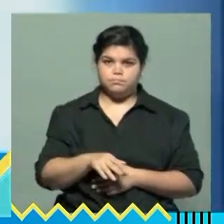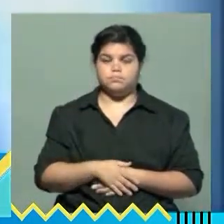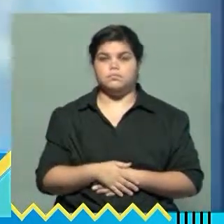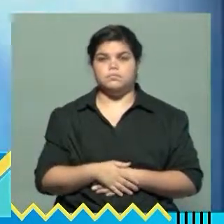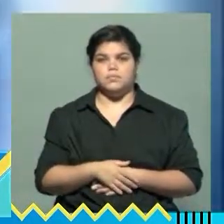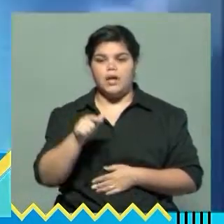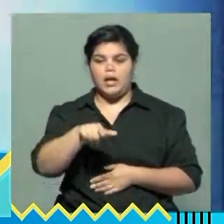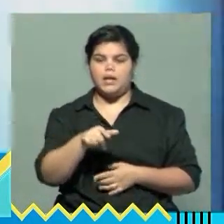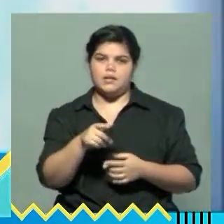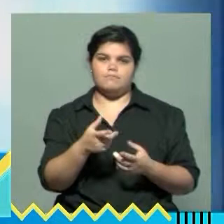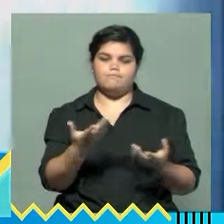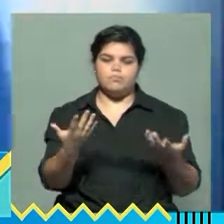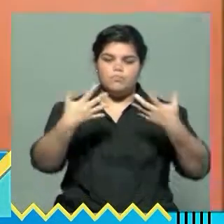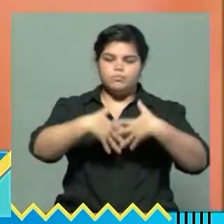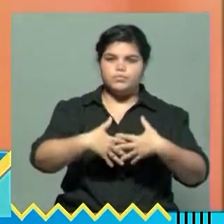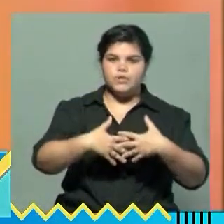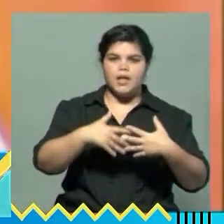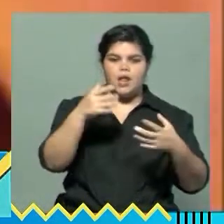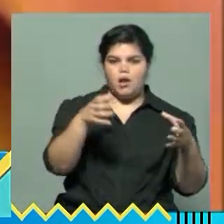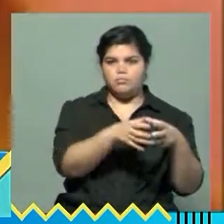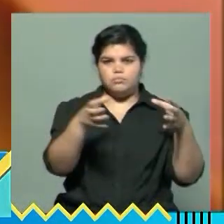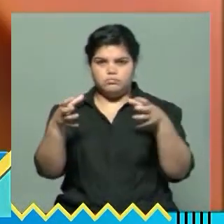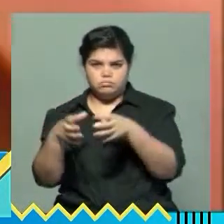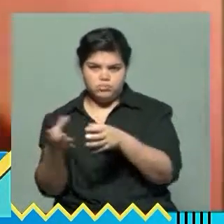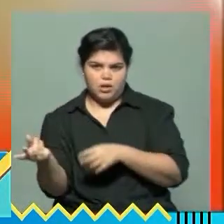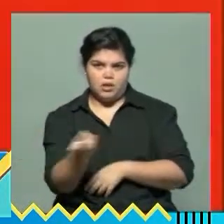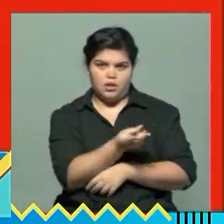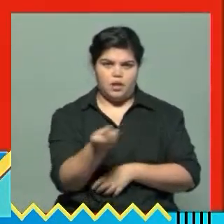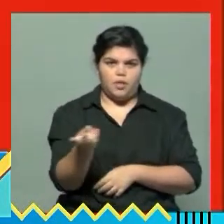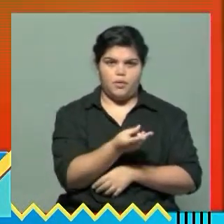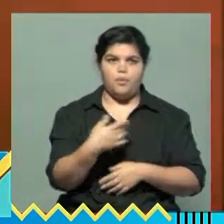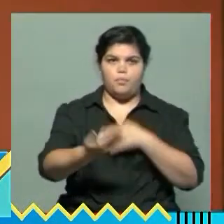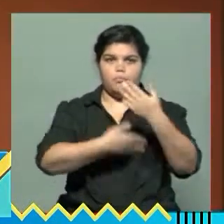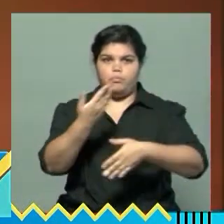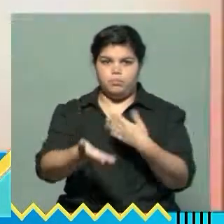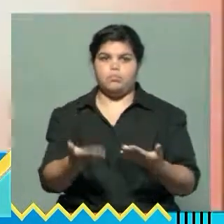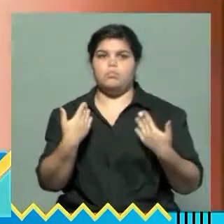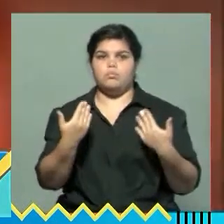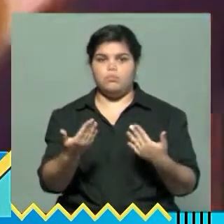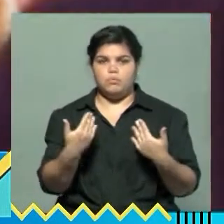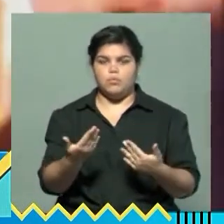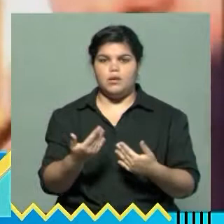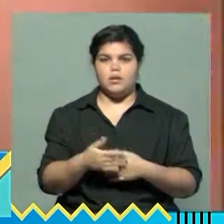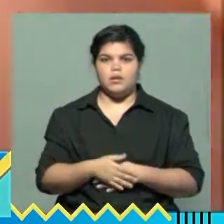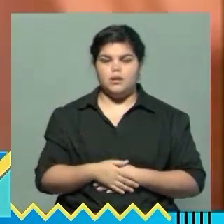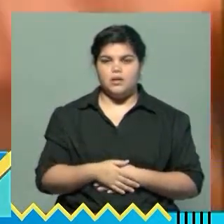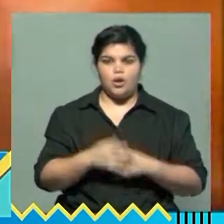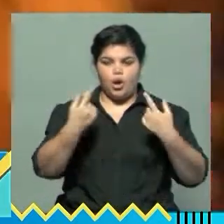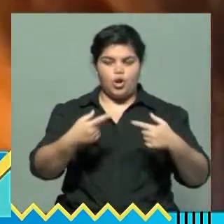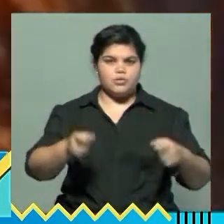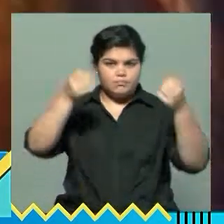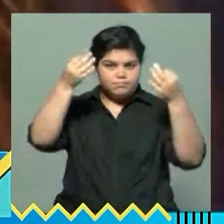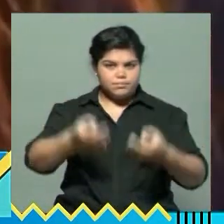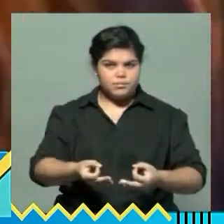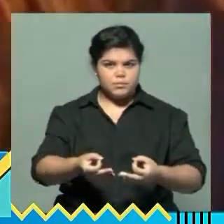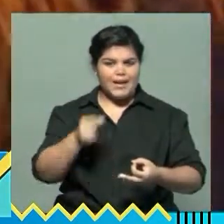de disciplinas tiene, digamos, la capacidad de redundar en contribuciones concretas, sino